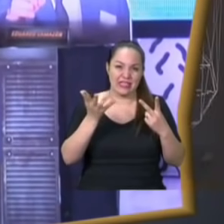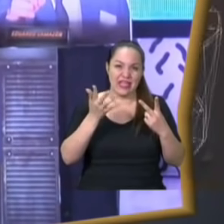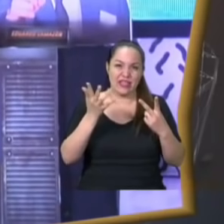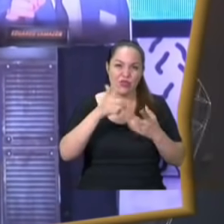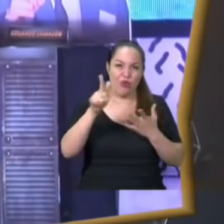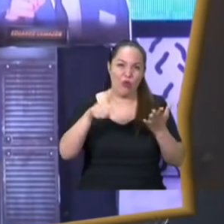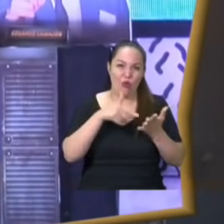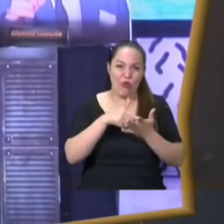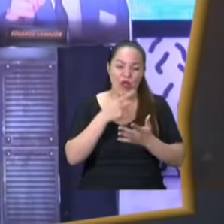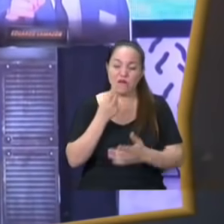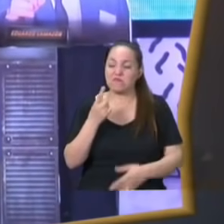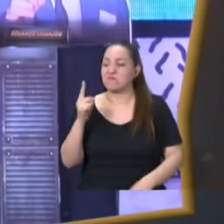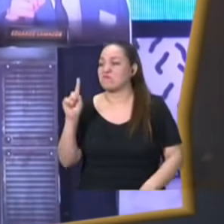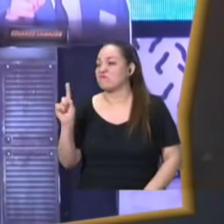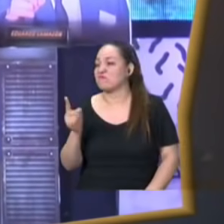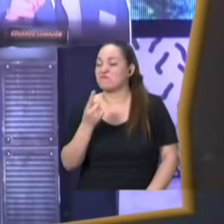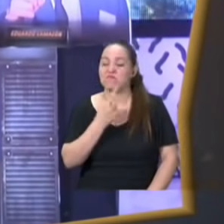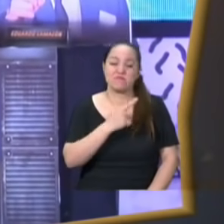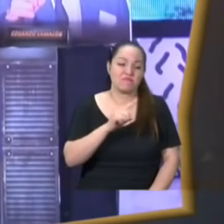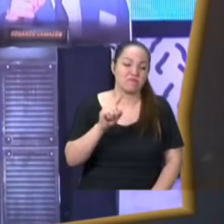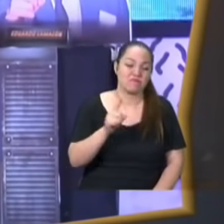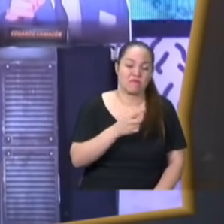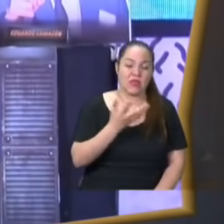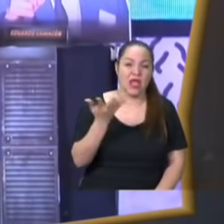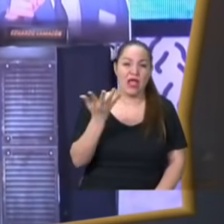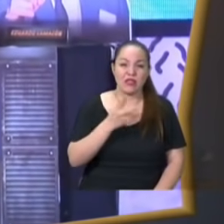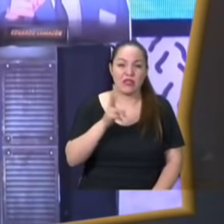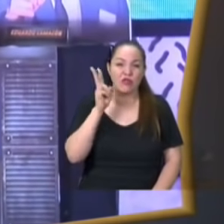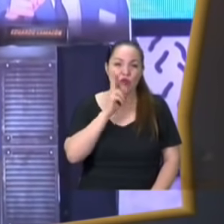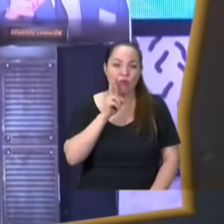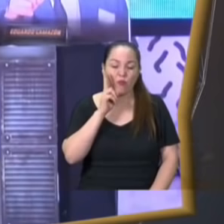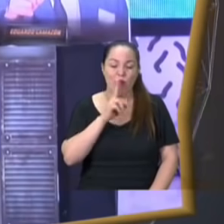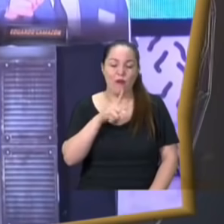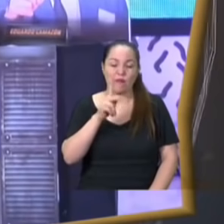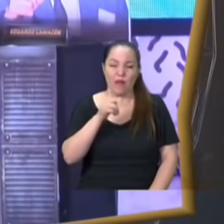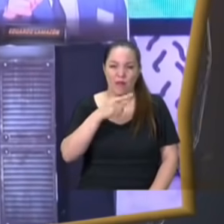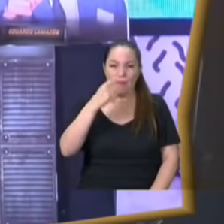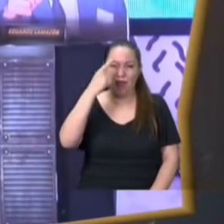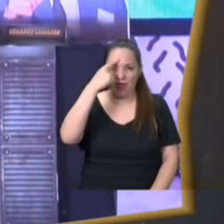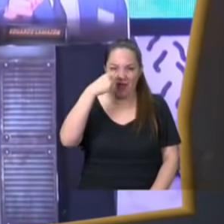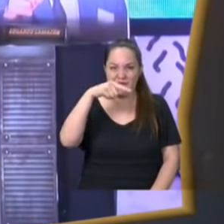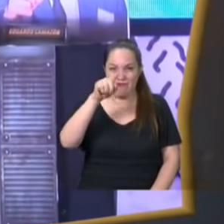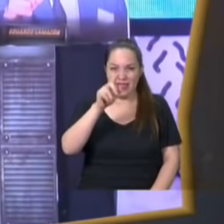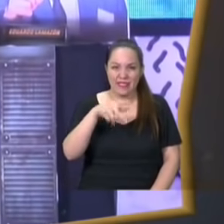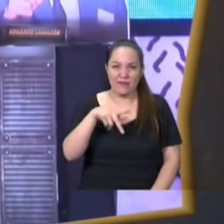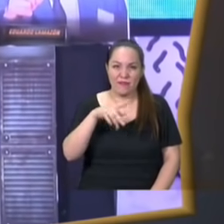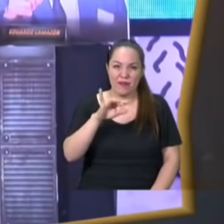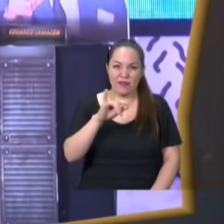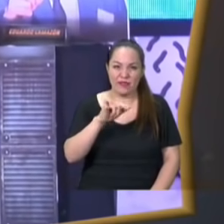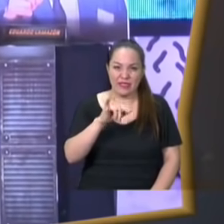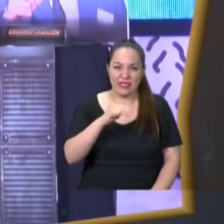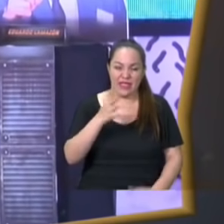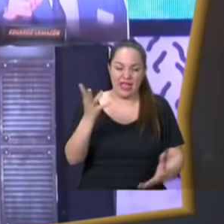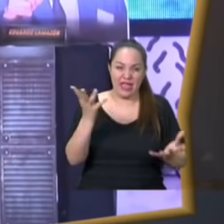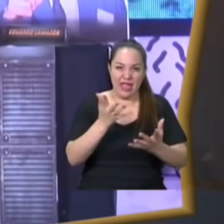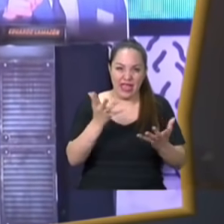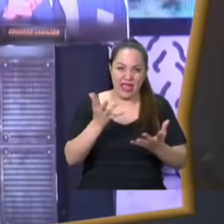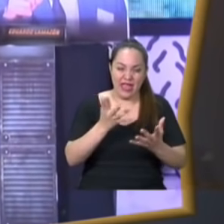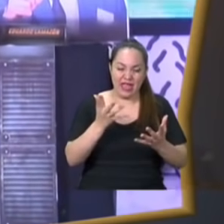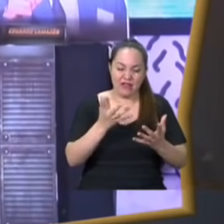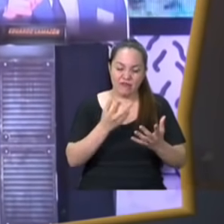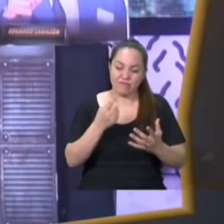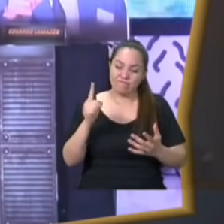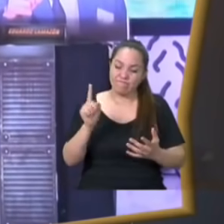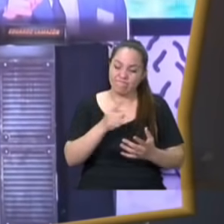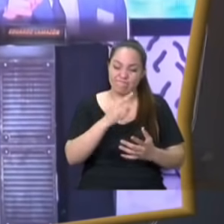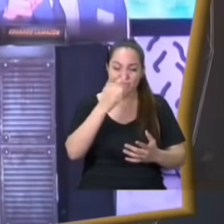porque por lo pronto ha sido fácil para ellos, Sí, es un circuito más de habilidad, no tanta fuerza como